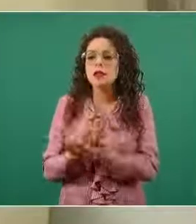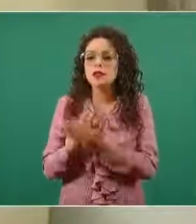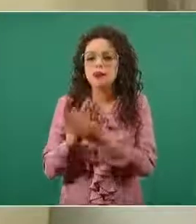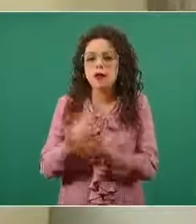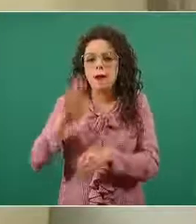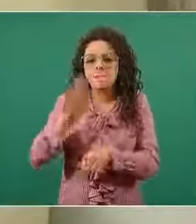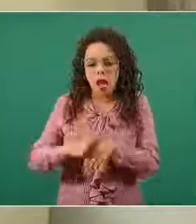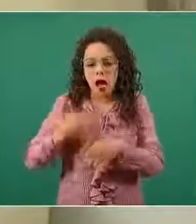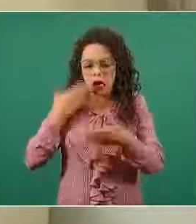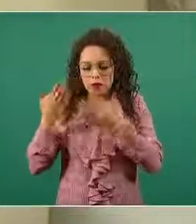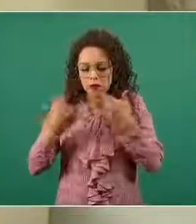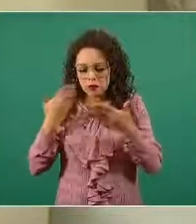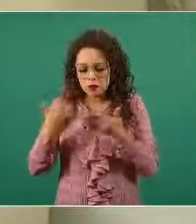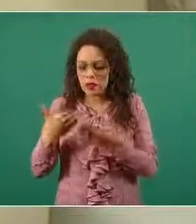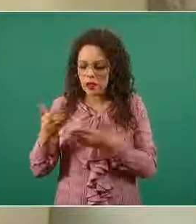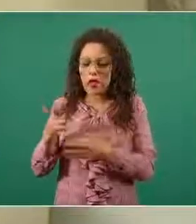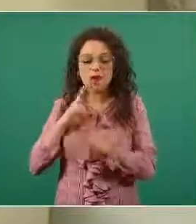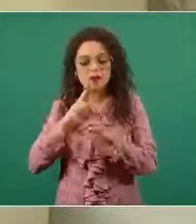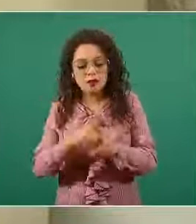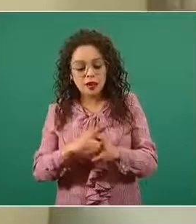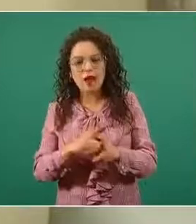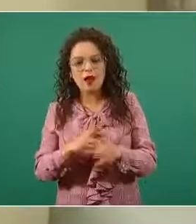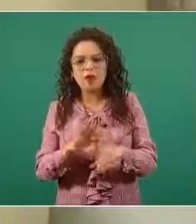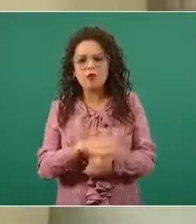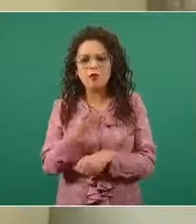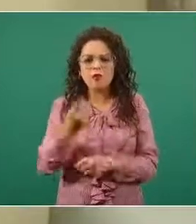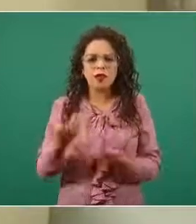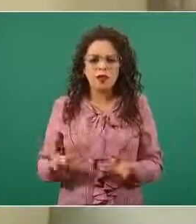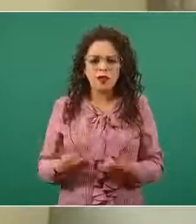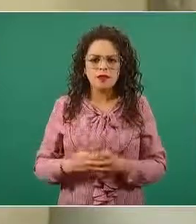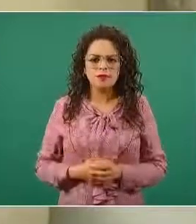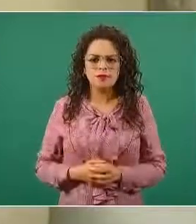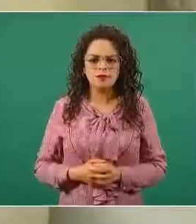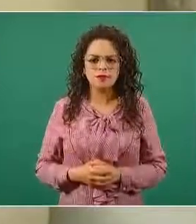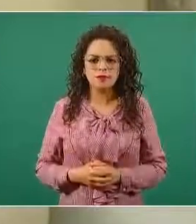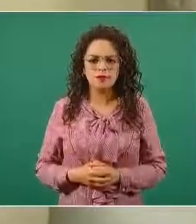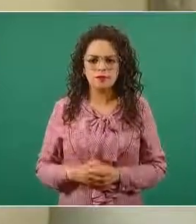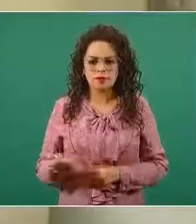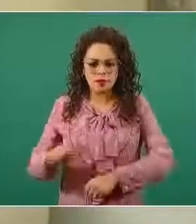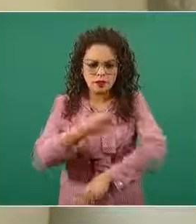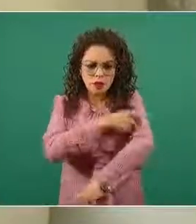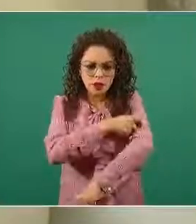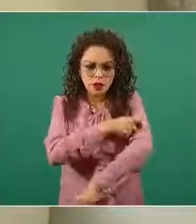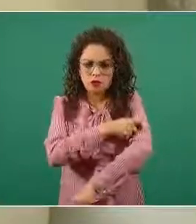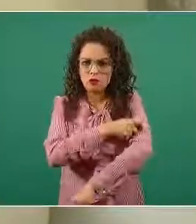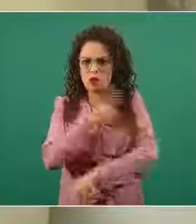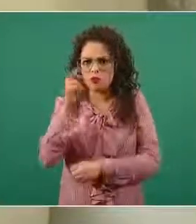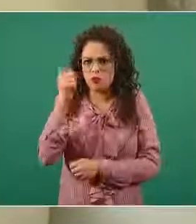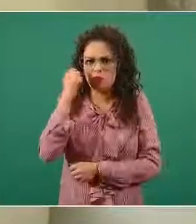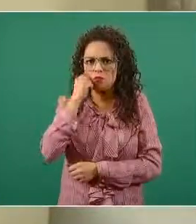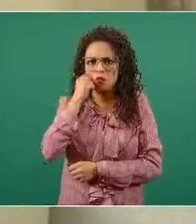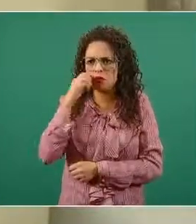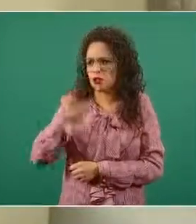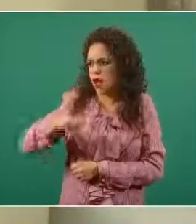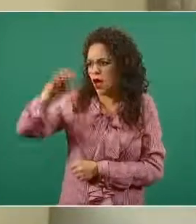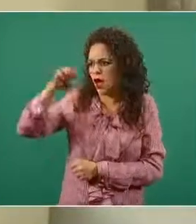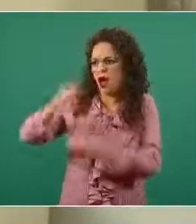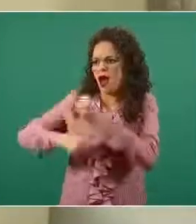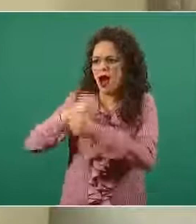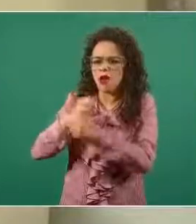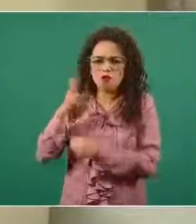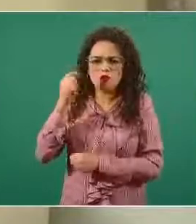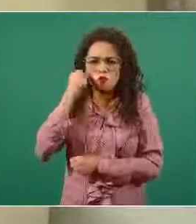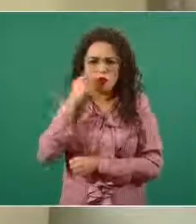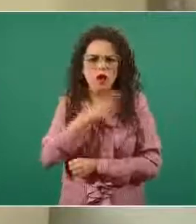podríamos pensar que la vacuna es así como que funcional para cada ser humano sin importar edades, pero ¿por qué